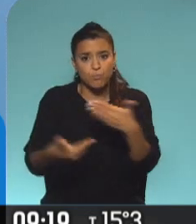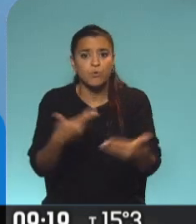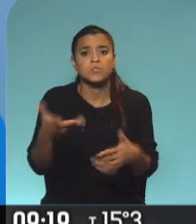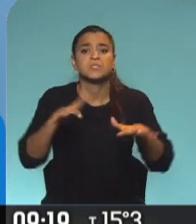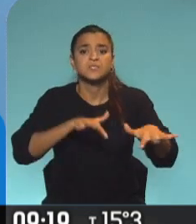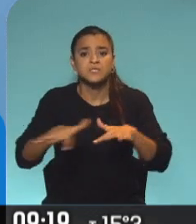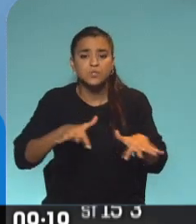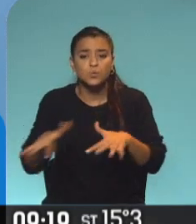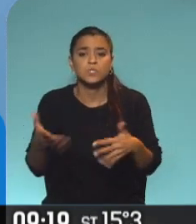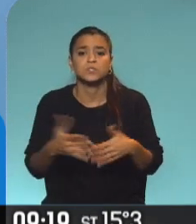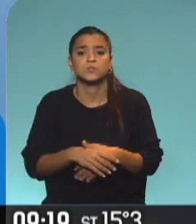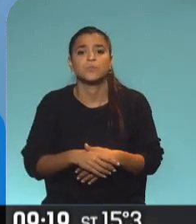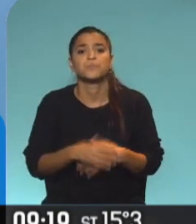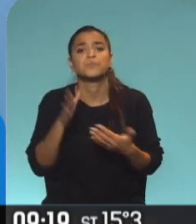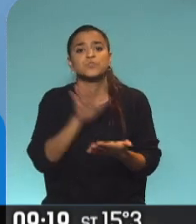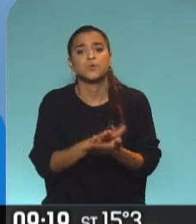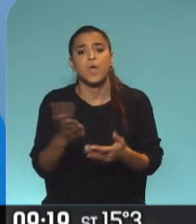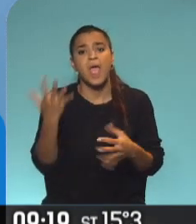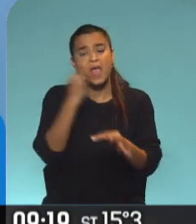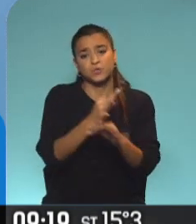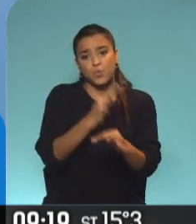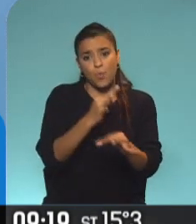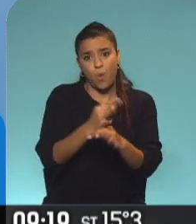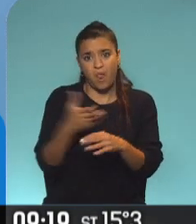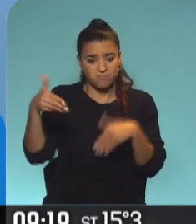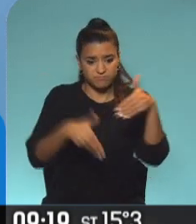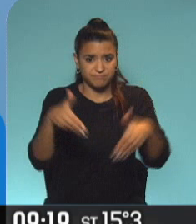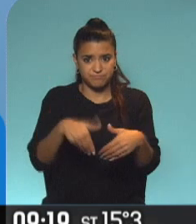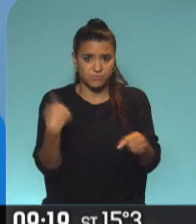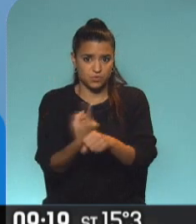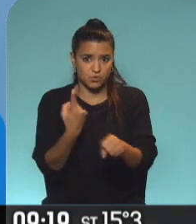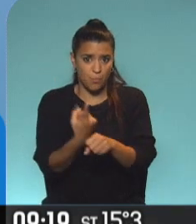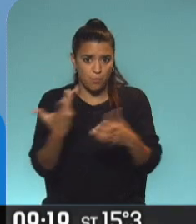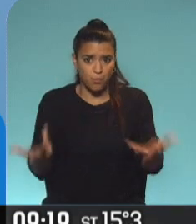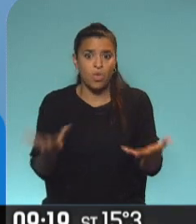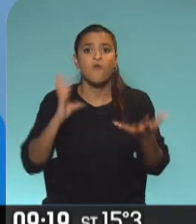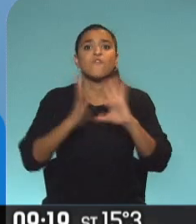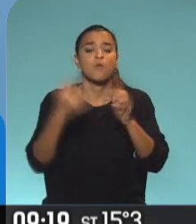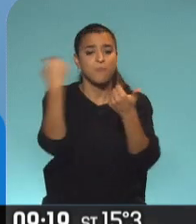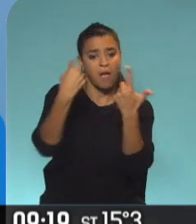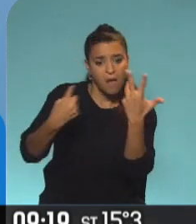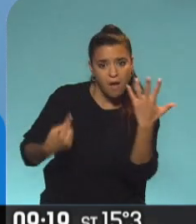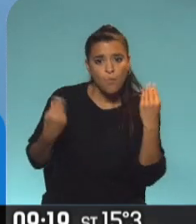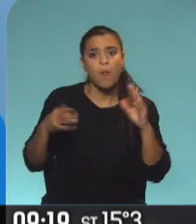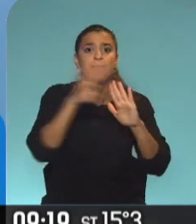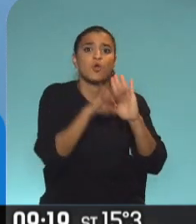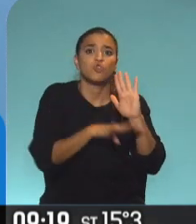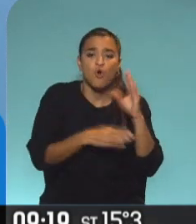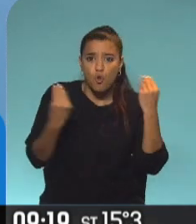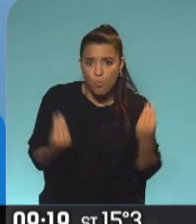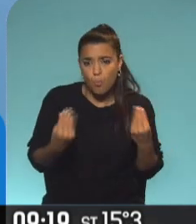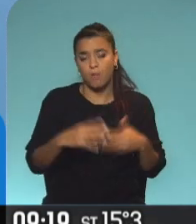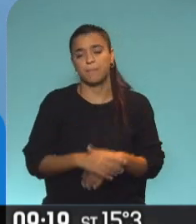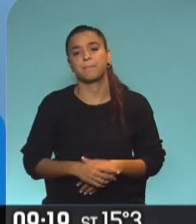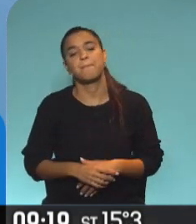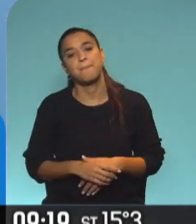estas situaciones cuando la escuela, en la presencia física, hay otros modos de actuar y otros protocolos que están